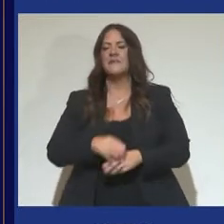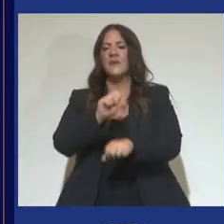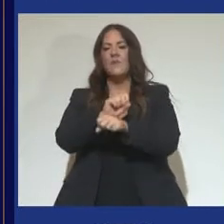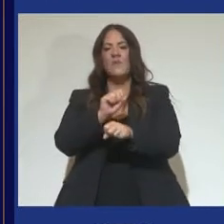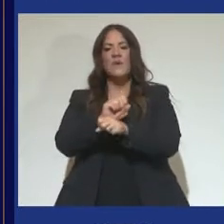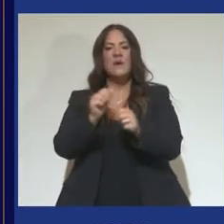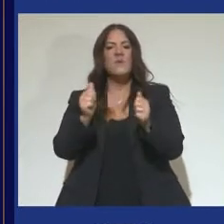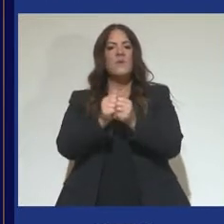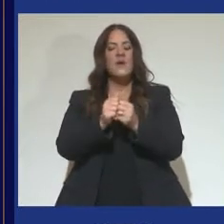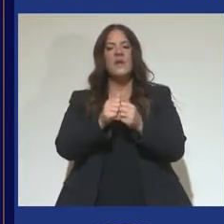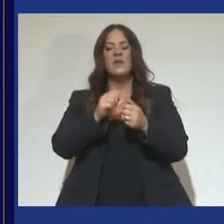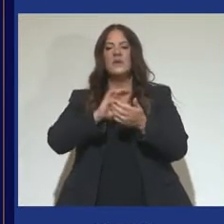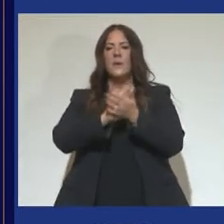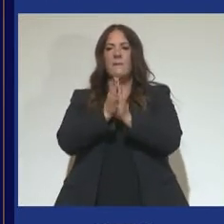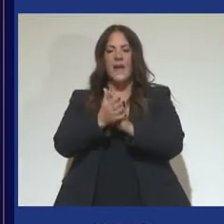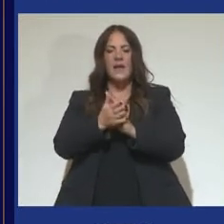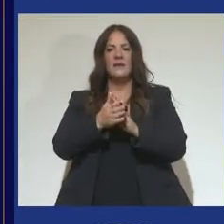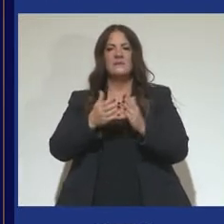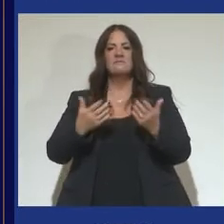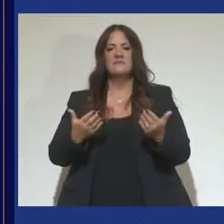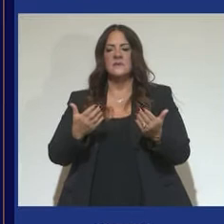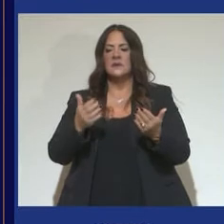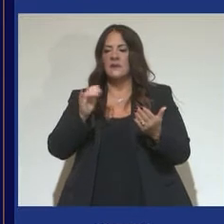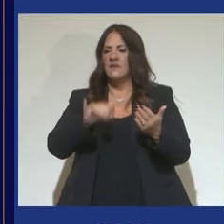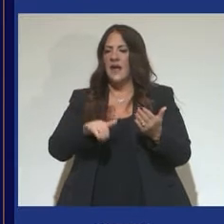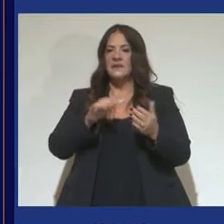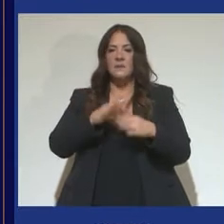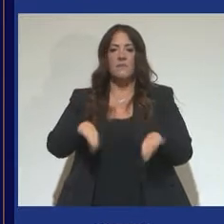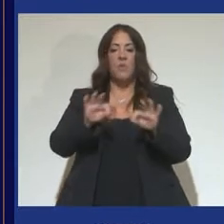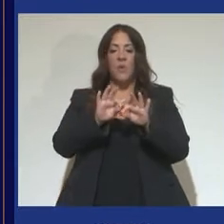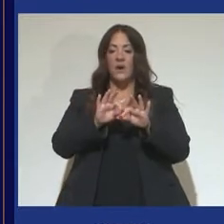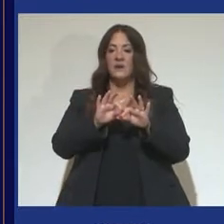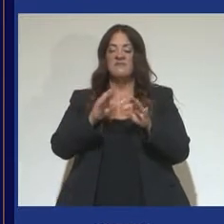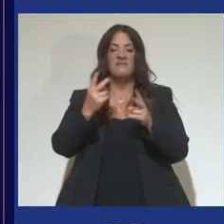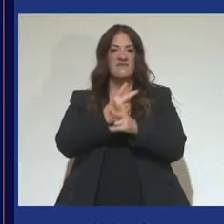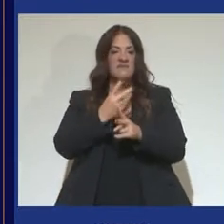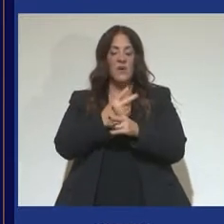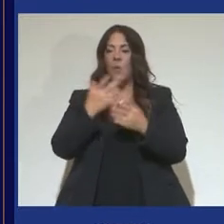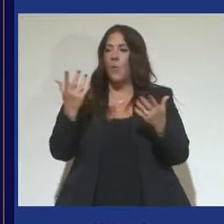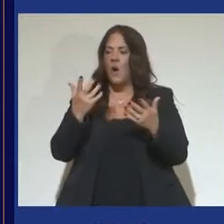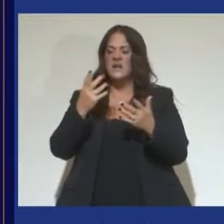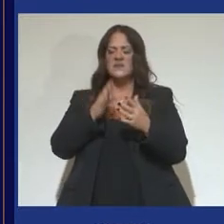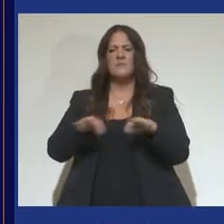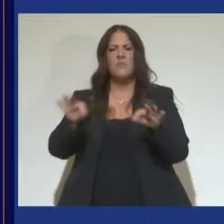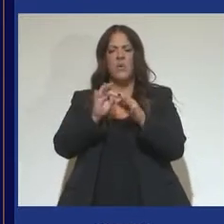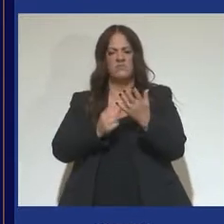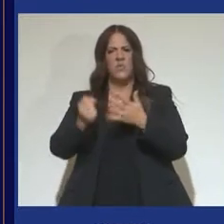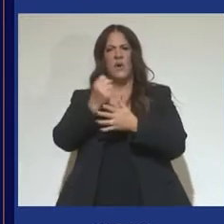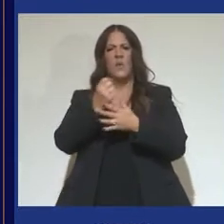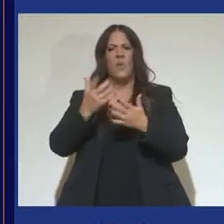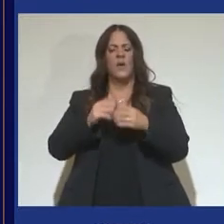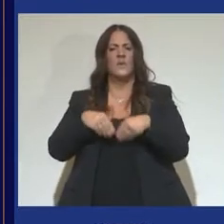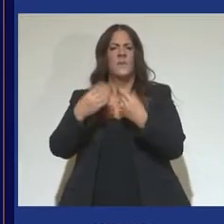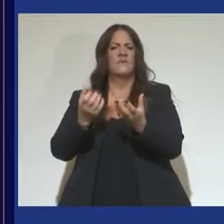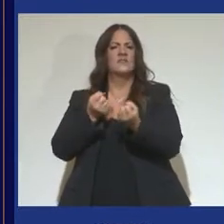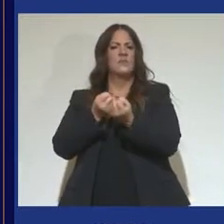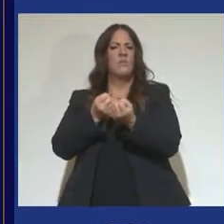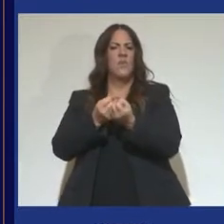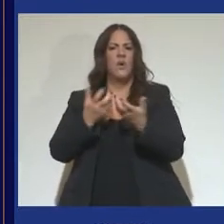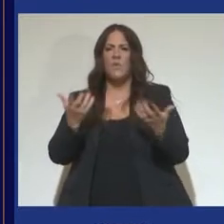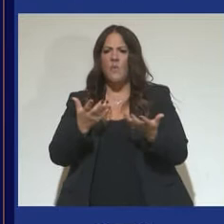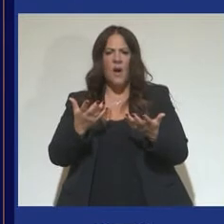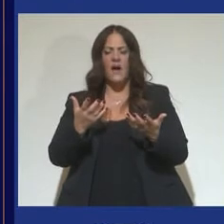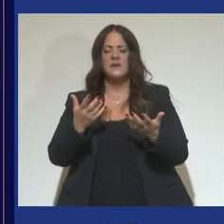espacio para adjudicar los méritos necesarios para cada sector que debe ser apoyado